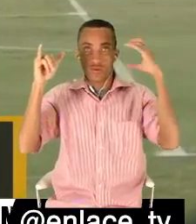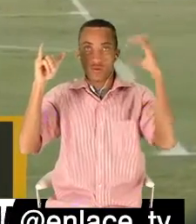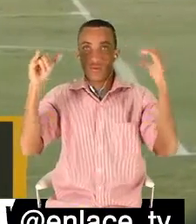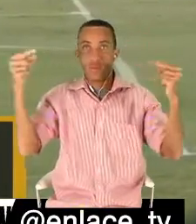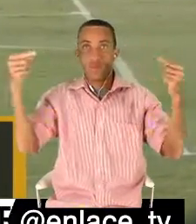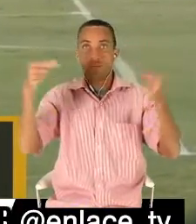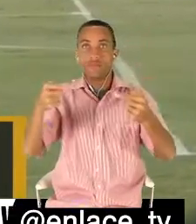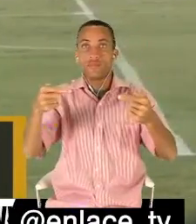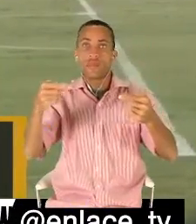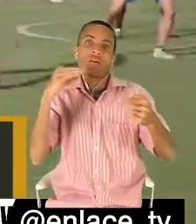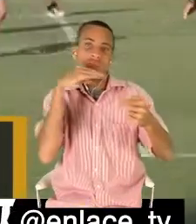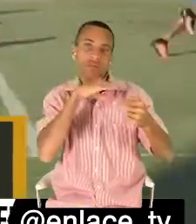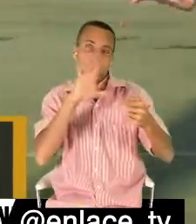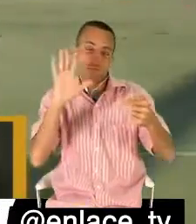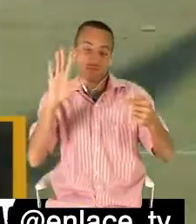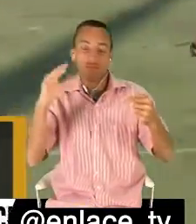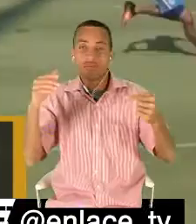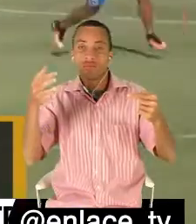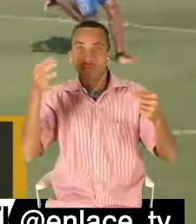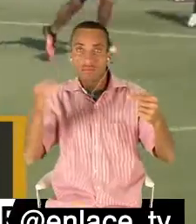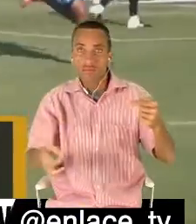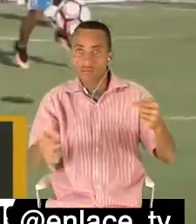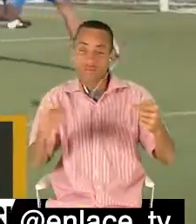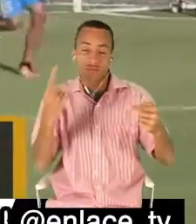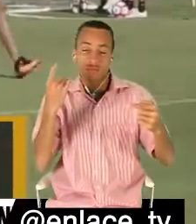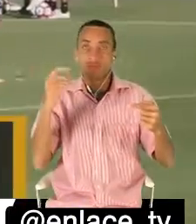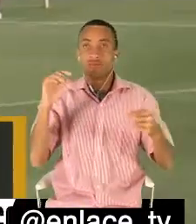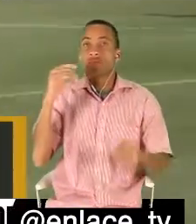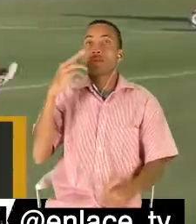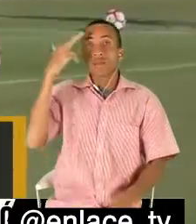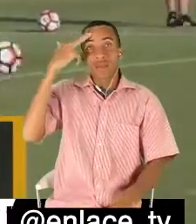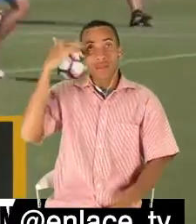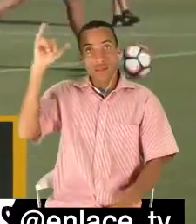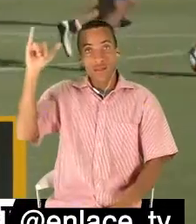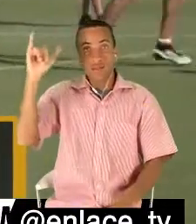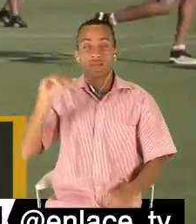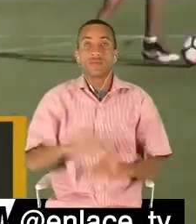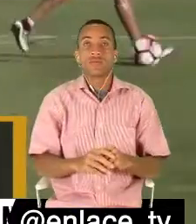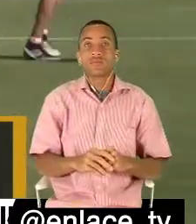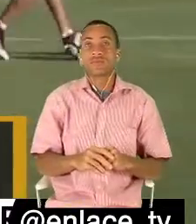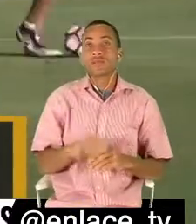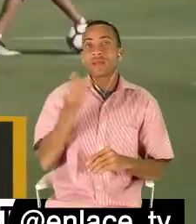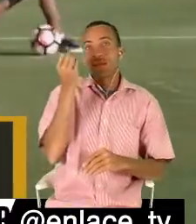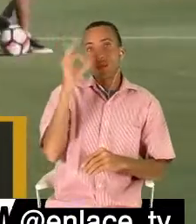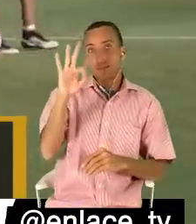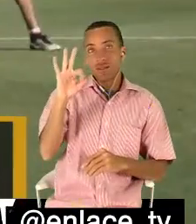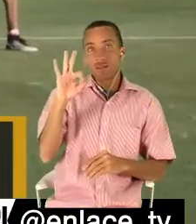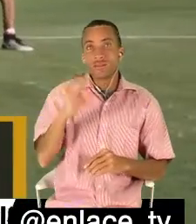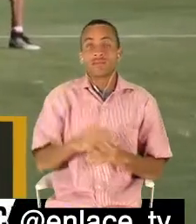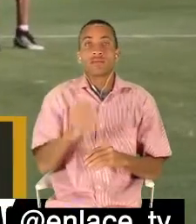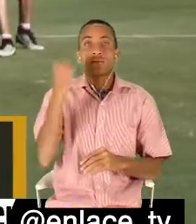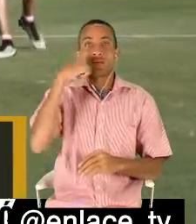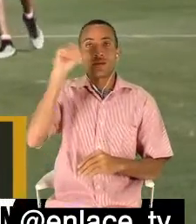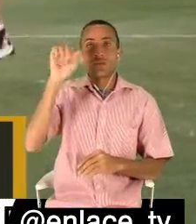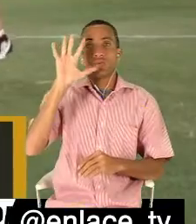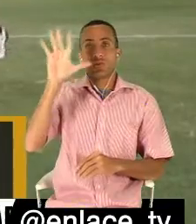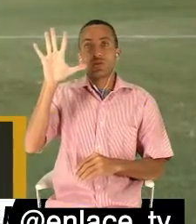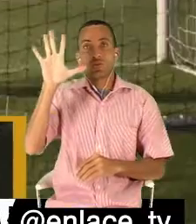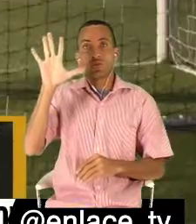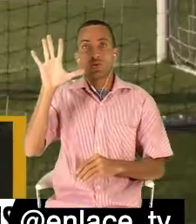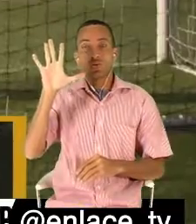número 20. Hasta el momento de los 19 jugados ganó 13, empató 5 y tan solo cayó en una oportunidad. A su llegada a